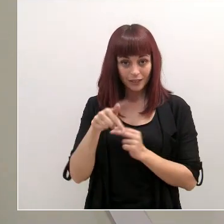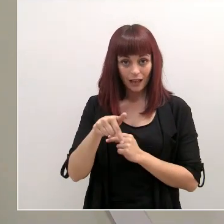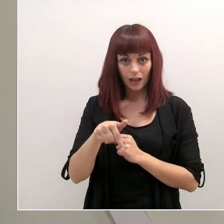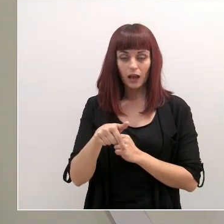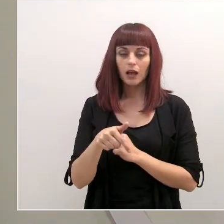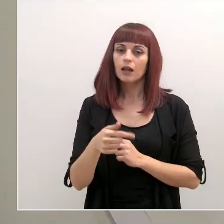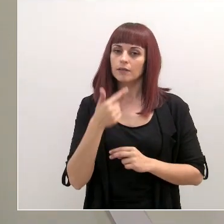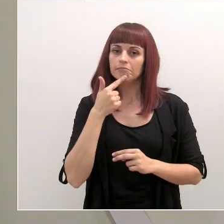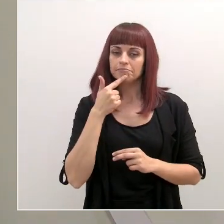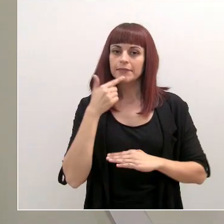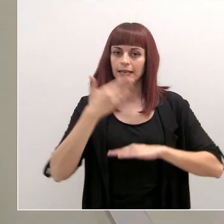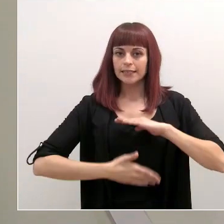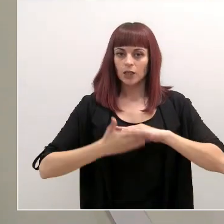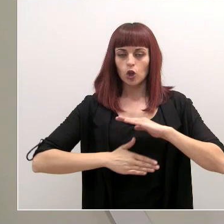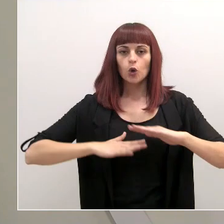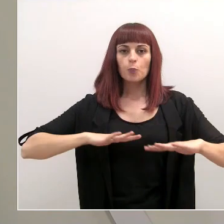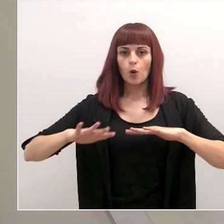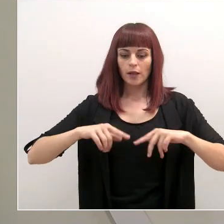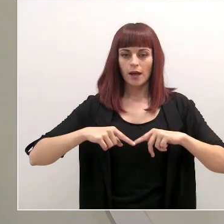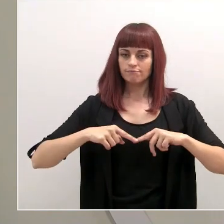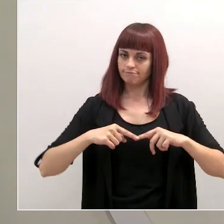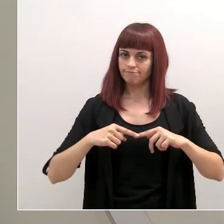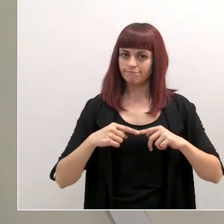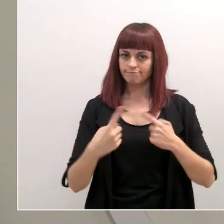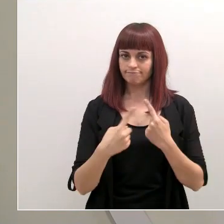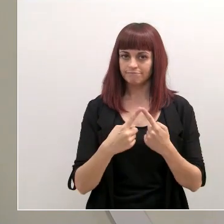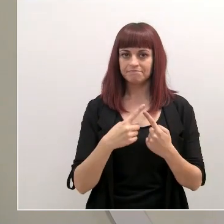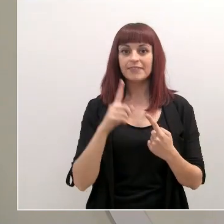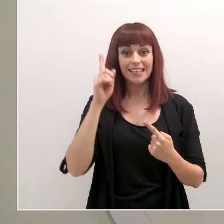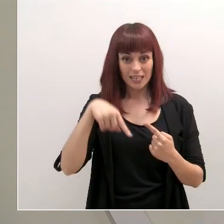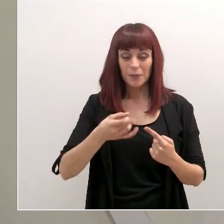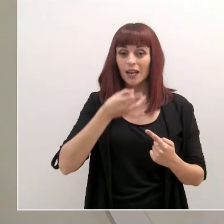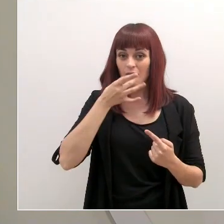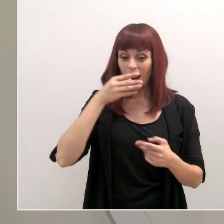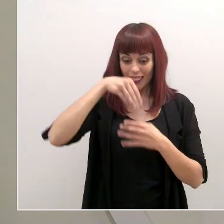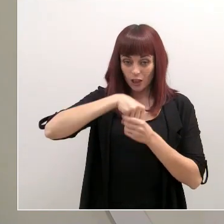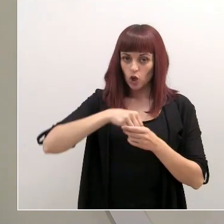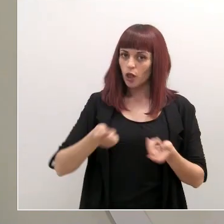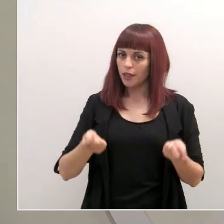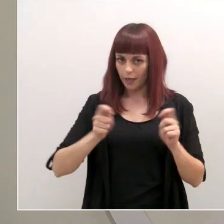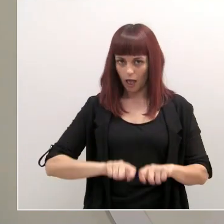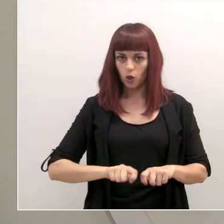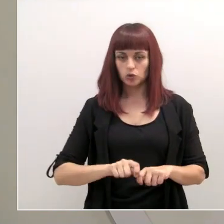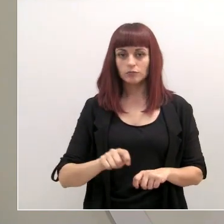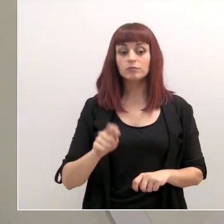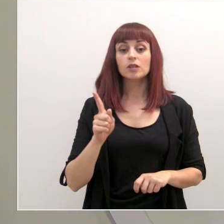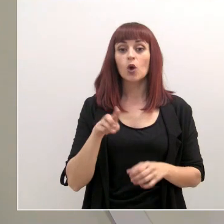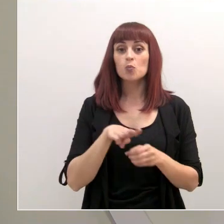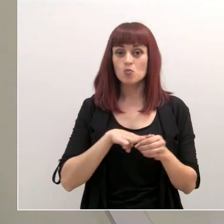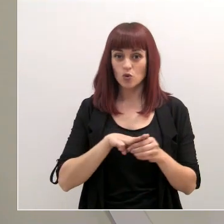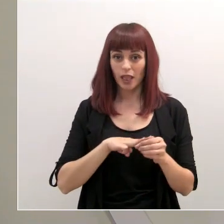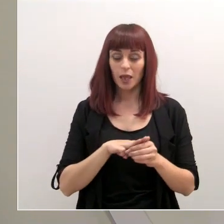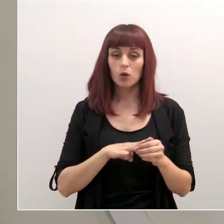se establece la restricción de movilidad y la suspensión del interior de la hostelería. También solo un municipio sigue